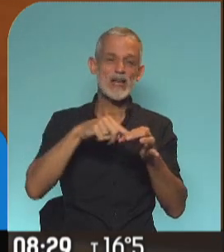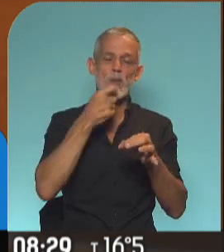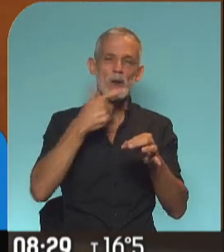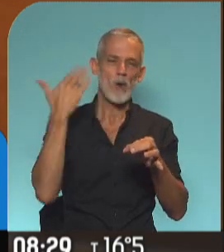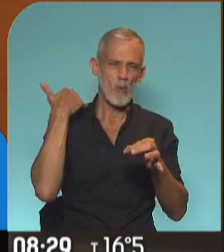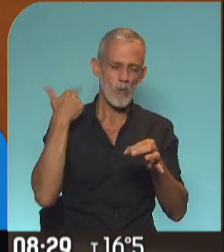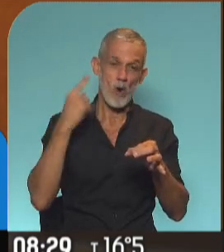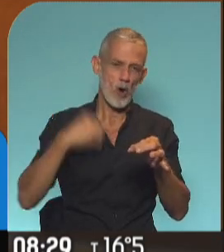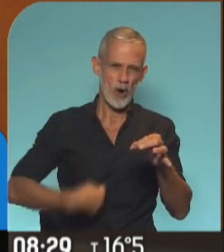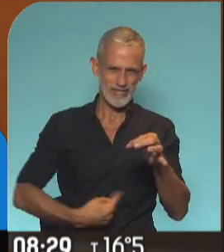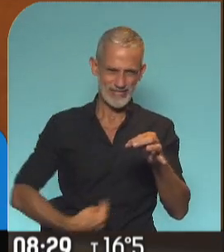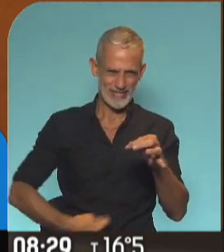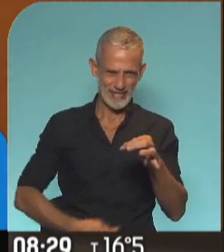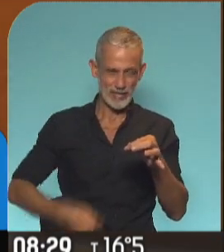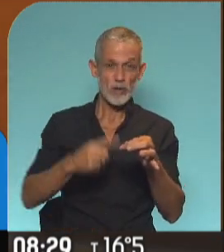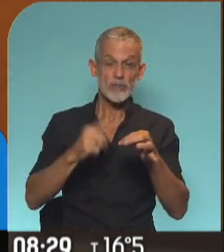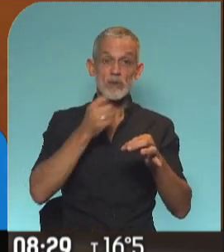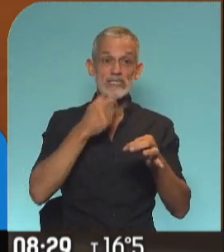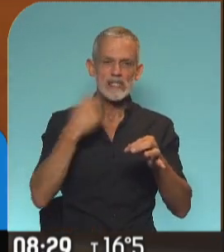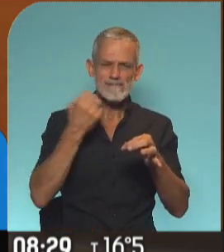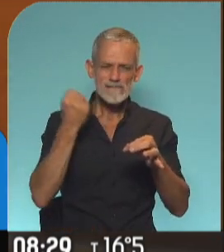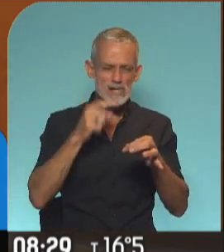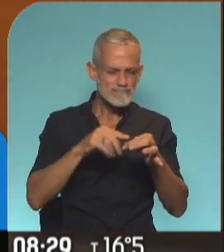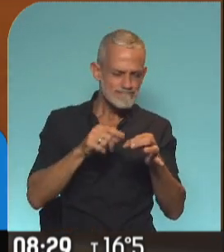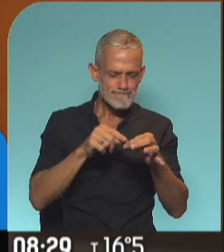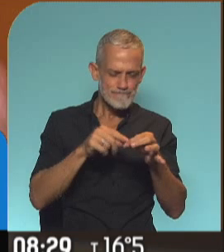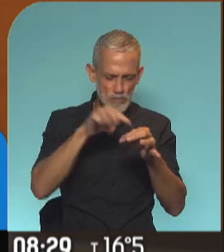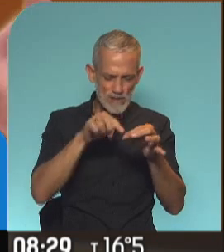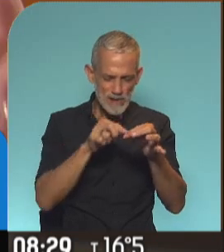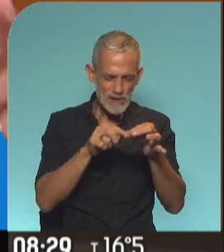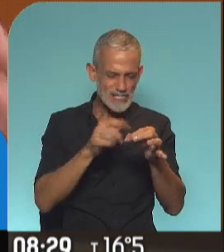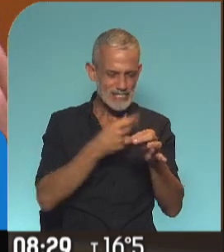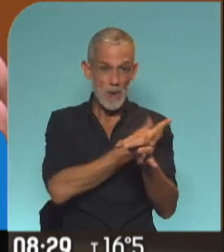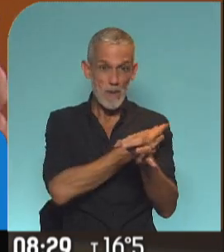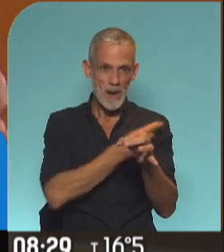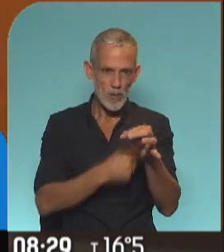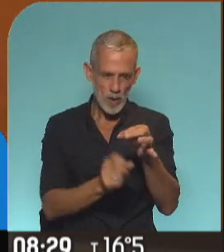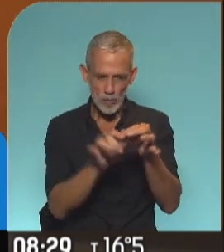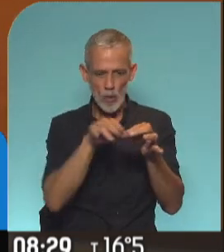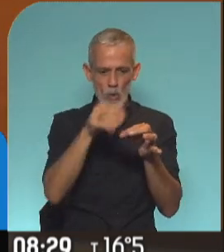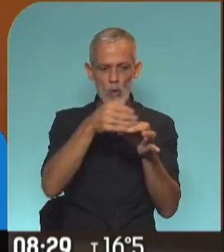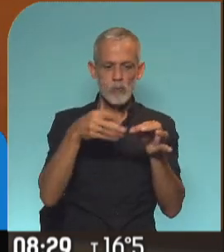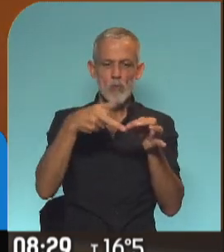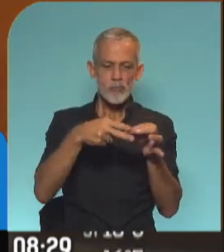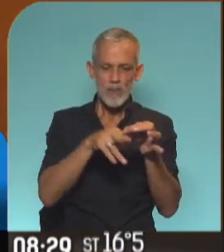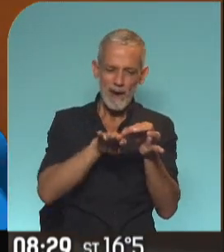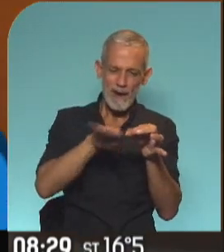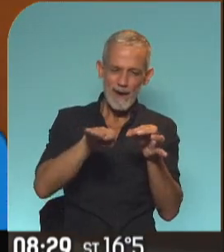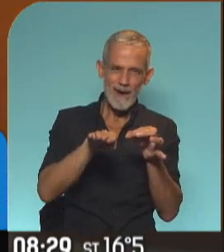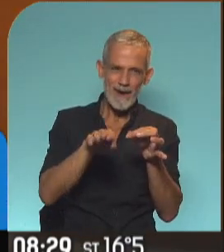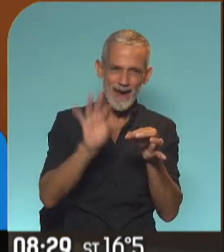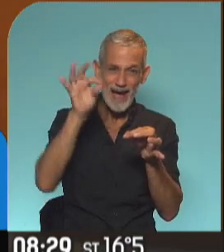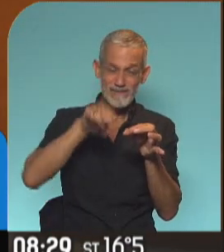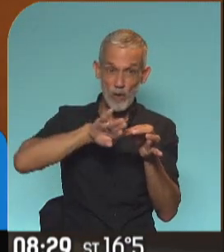ejemplo y del intestino entonces si uno logra bloquear esa interacción entre la proteína y el receptor el virus no entra